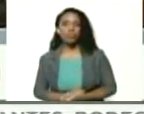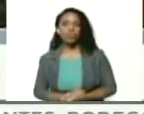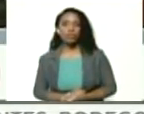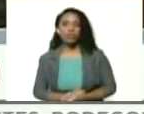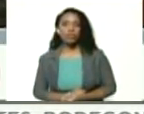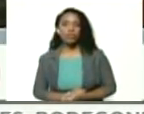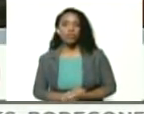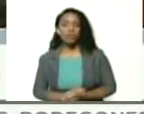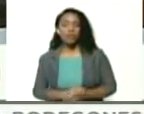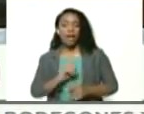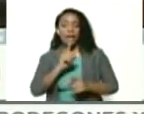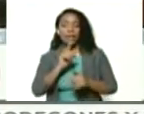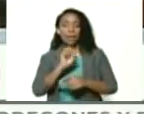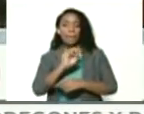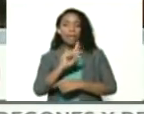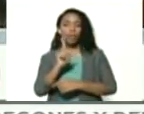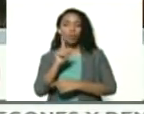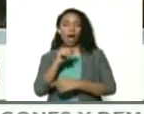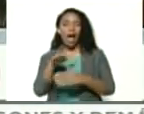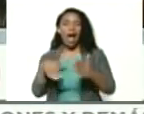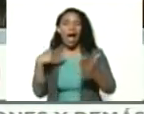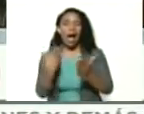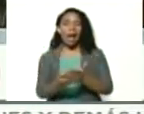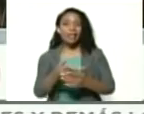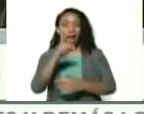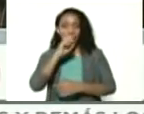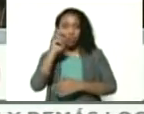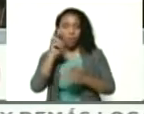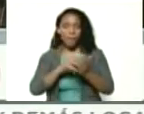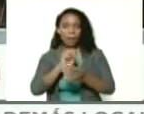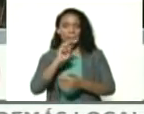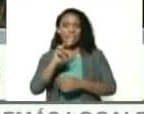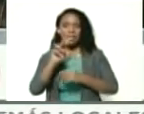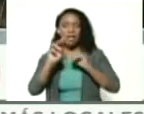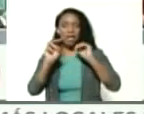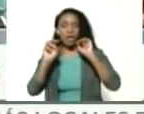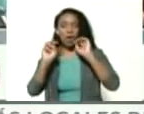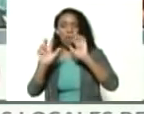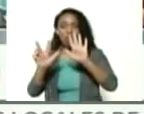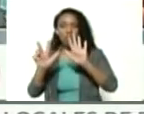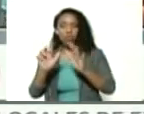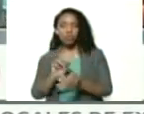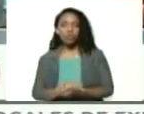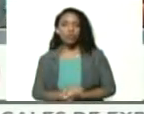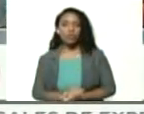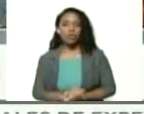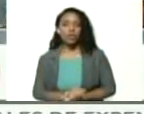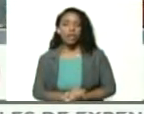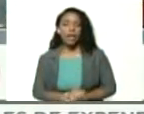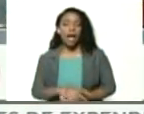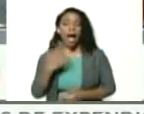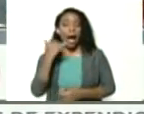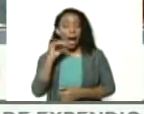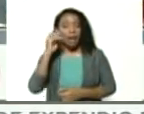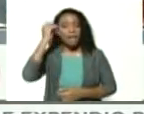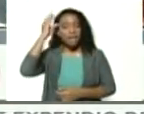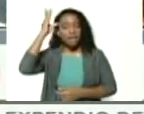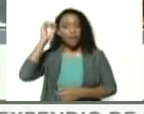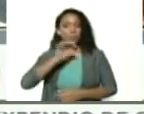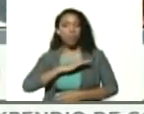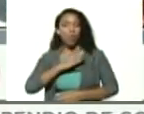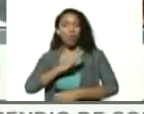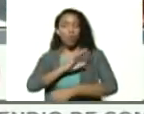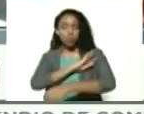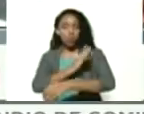Súmele 7 a 21 hasta el año 2028. Tendrá facultades y poder este Consejo